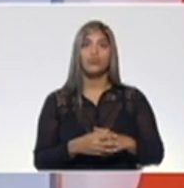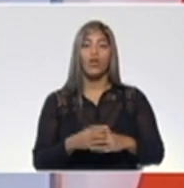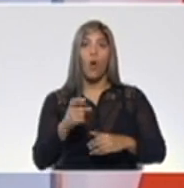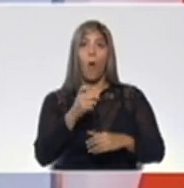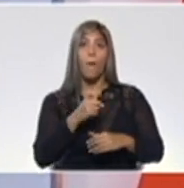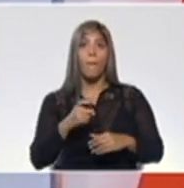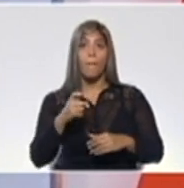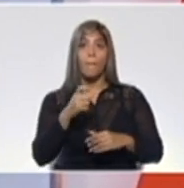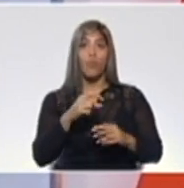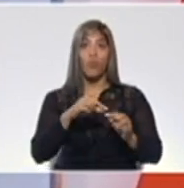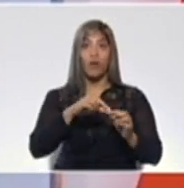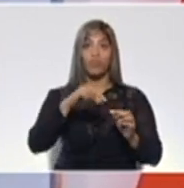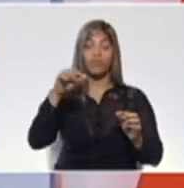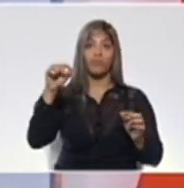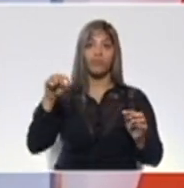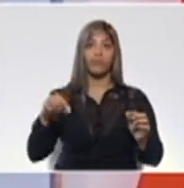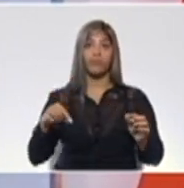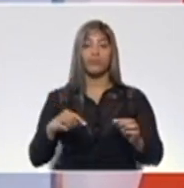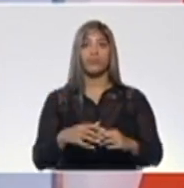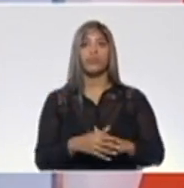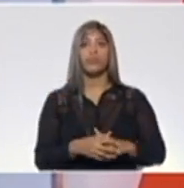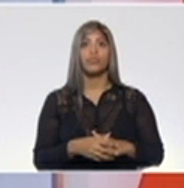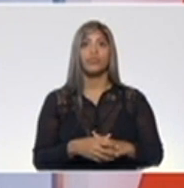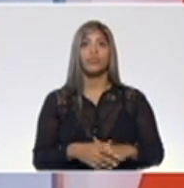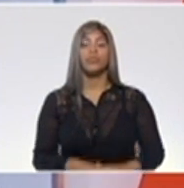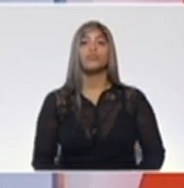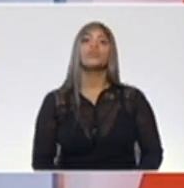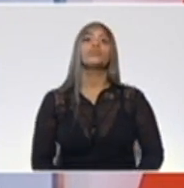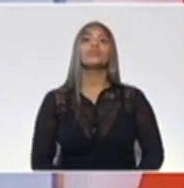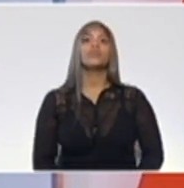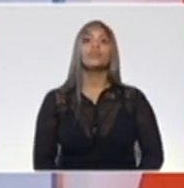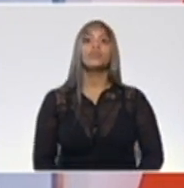Coincidimos el borde con el eje X.